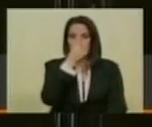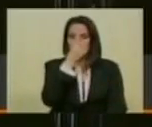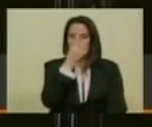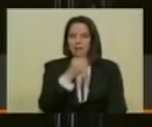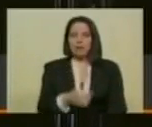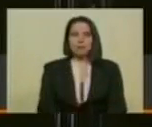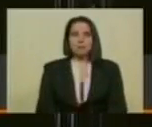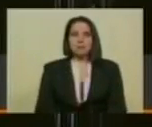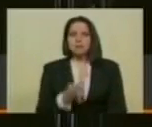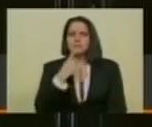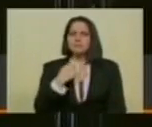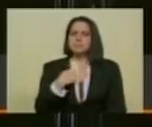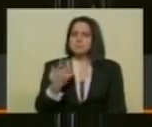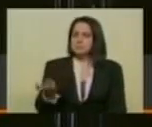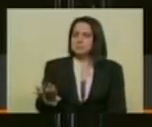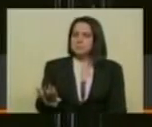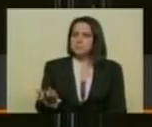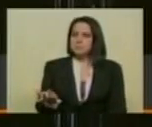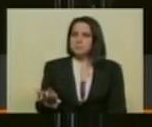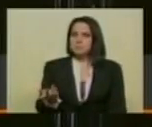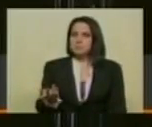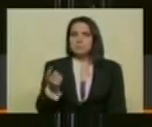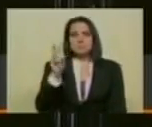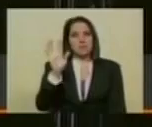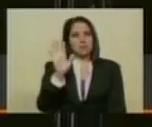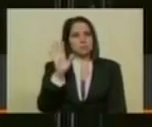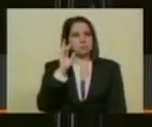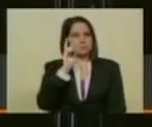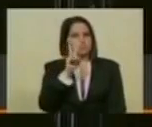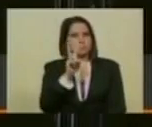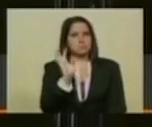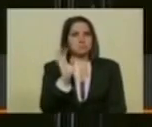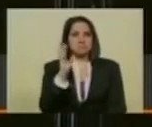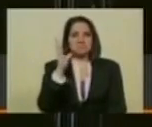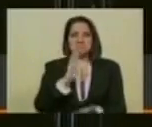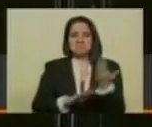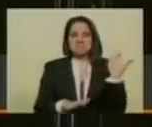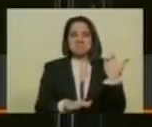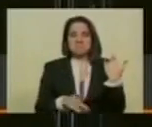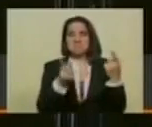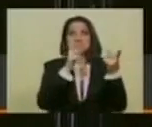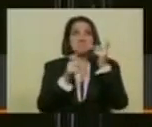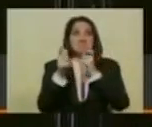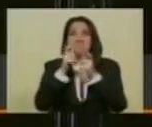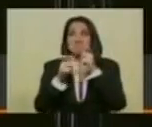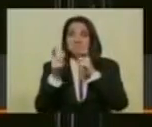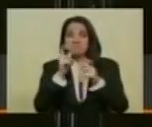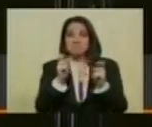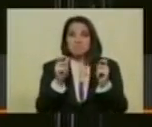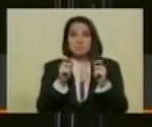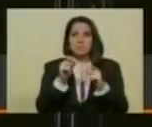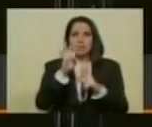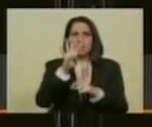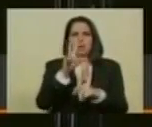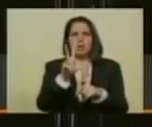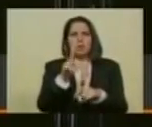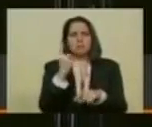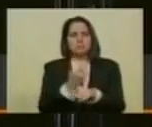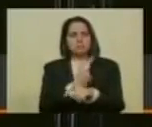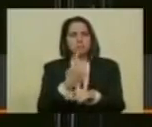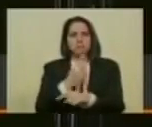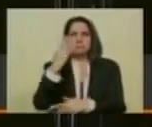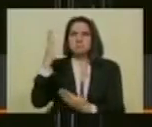¿Qué me dijeron? Déjenos ver un momentico. Y se fueron a consultar. A las 3-4 horas regresaron: